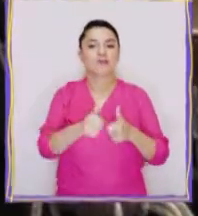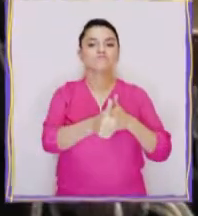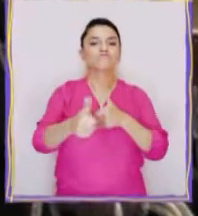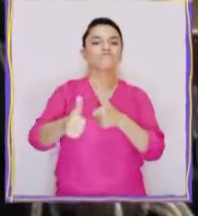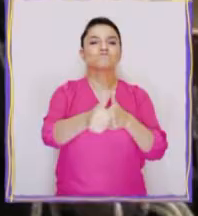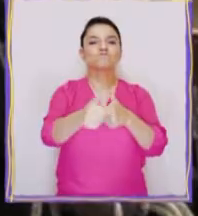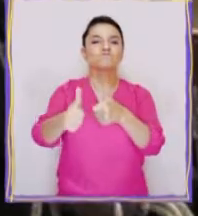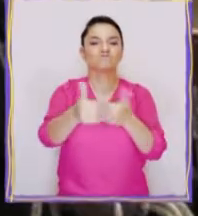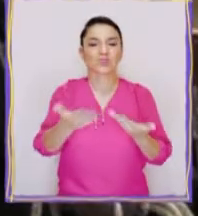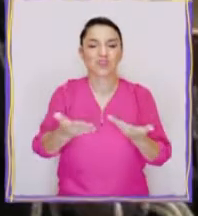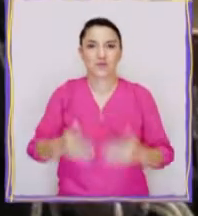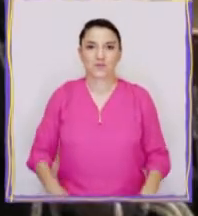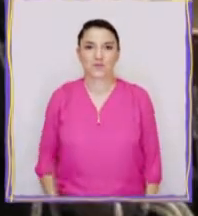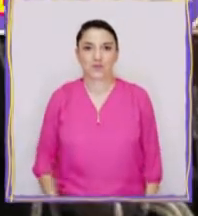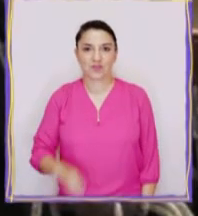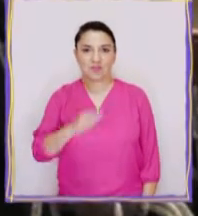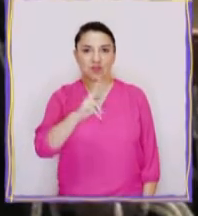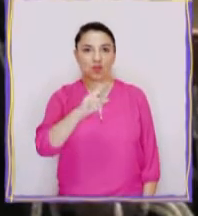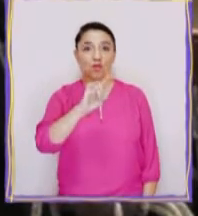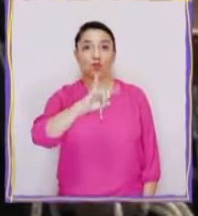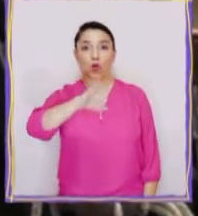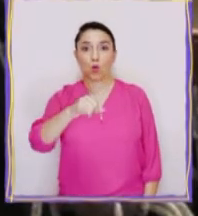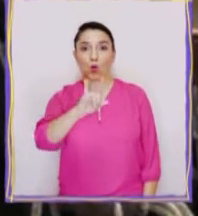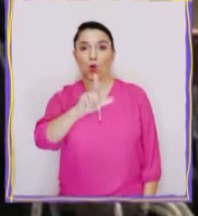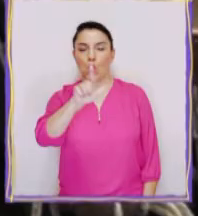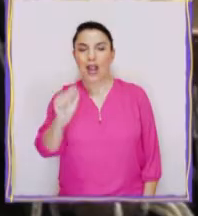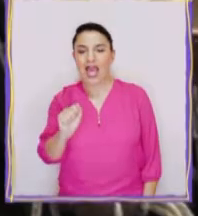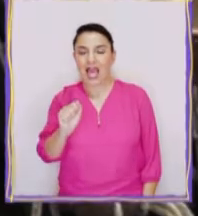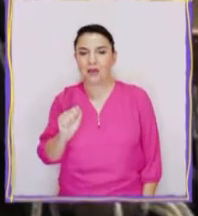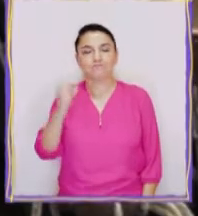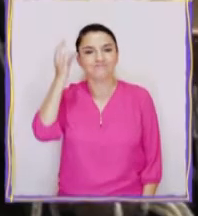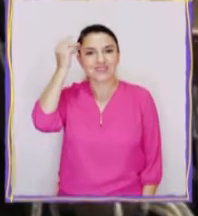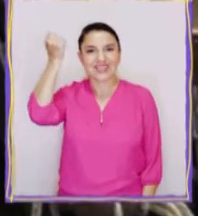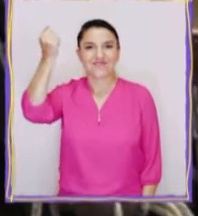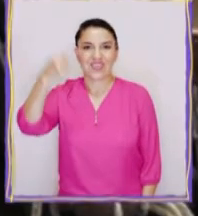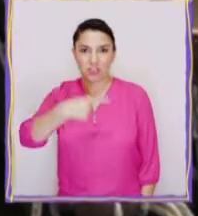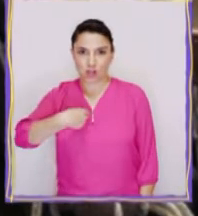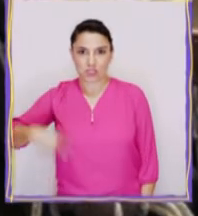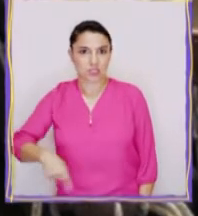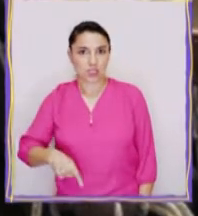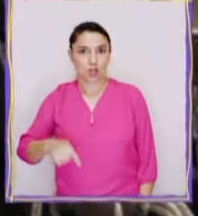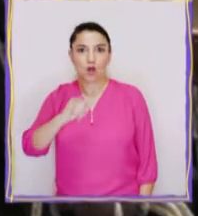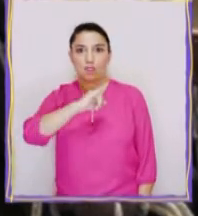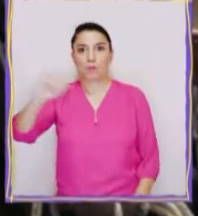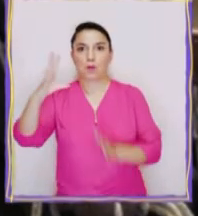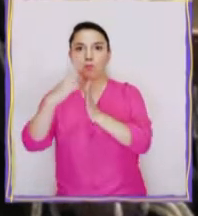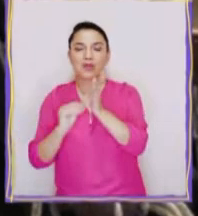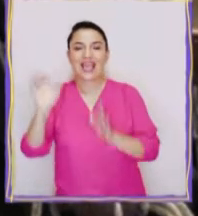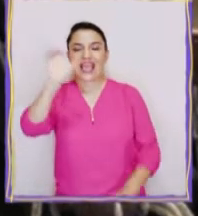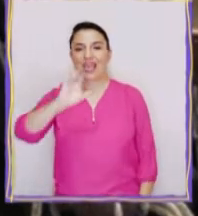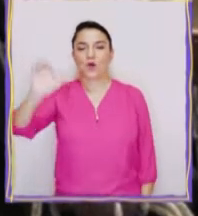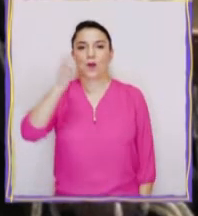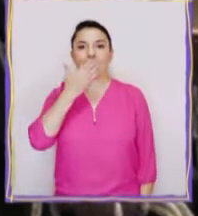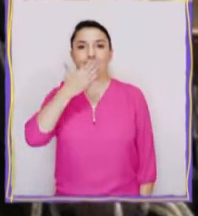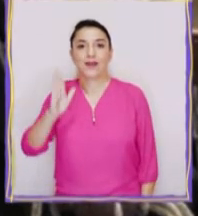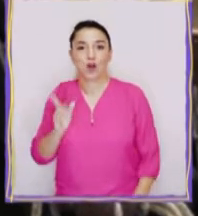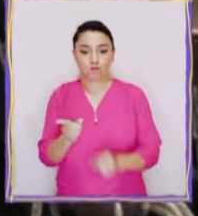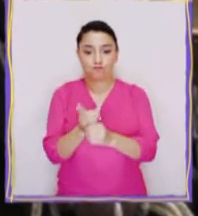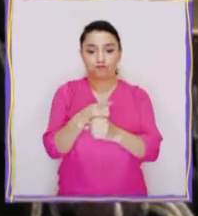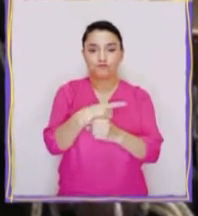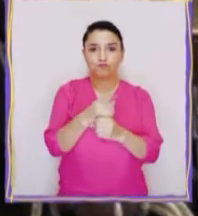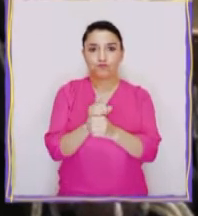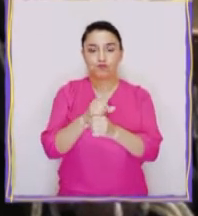orientarme más que este portulano. Brújula. Invento chino mejorado en Europa, permite ubicar el norte gracias a una